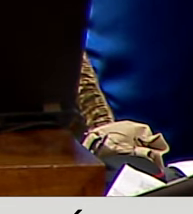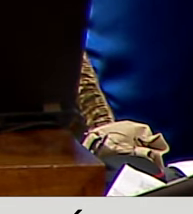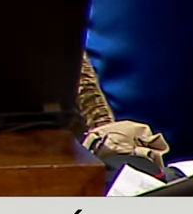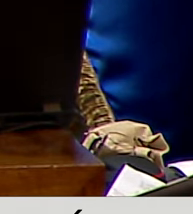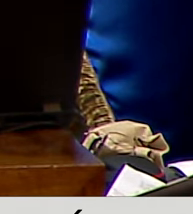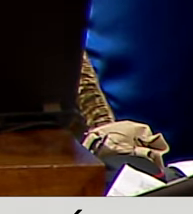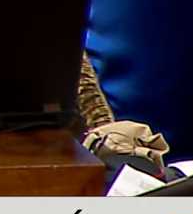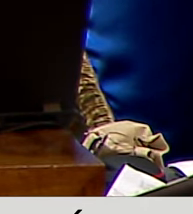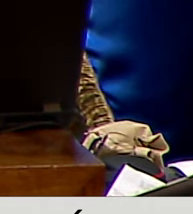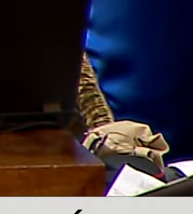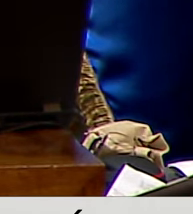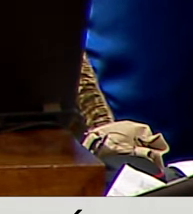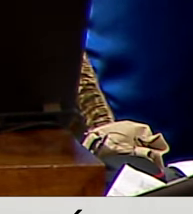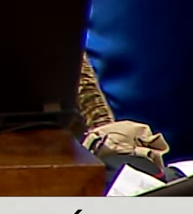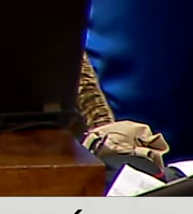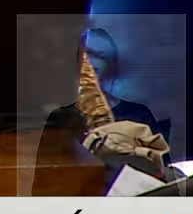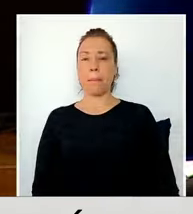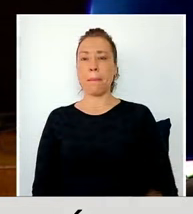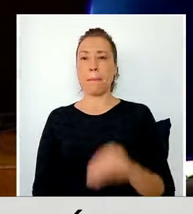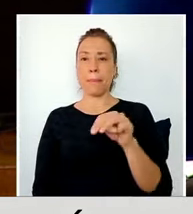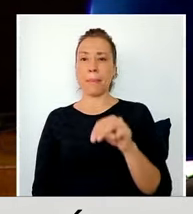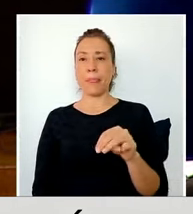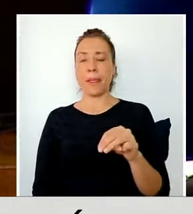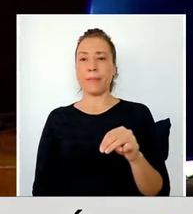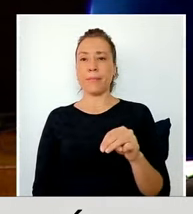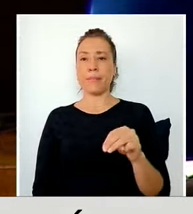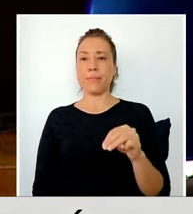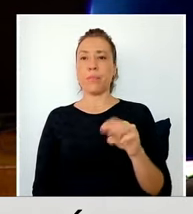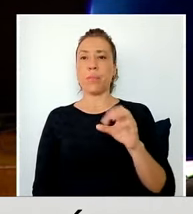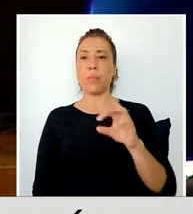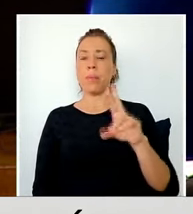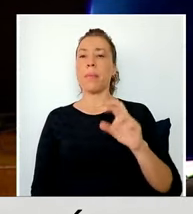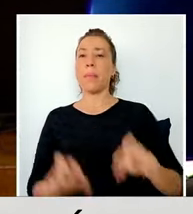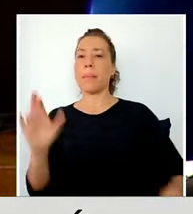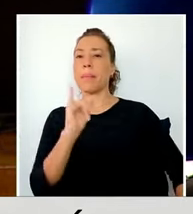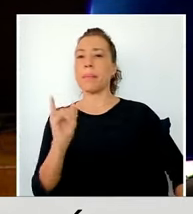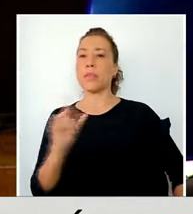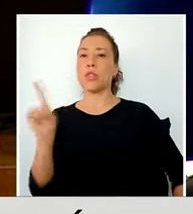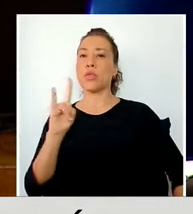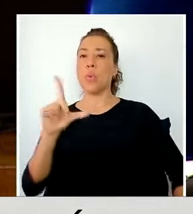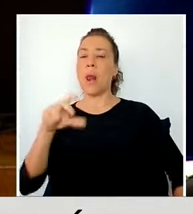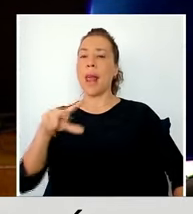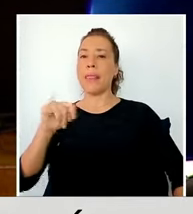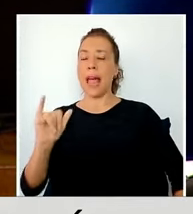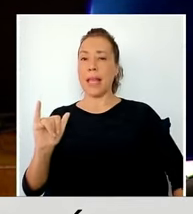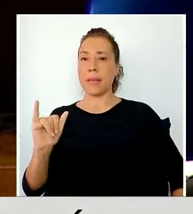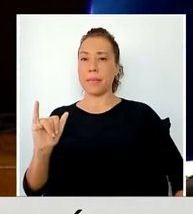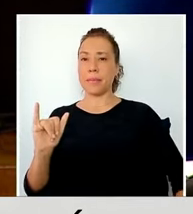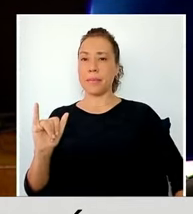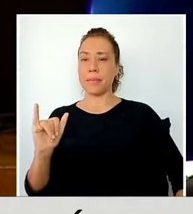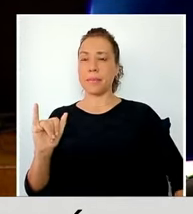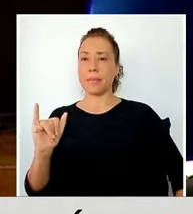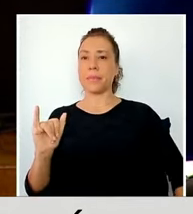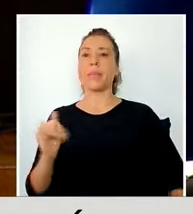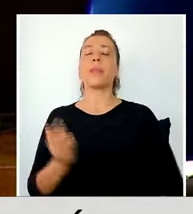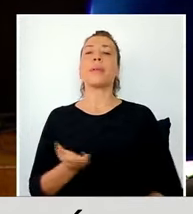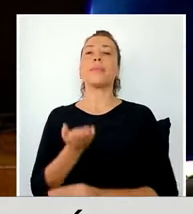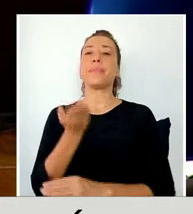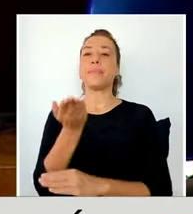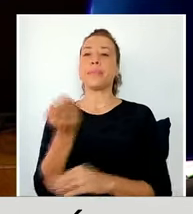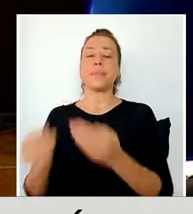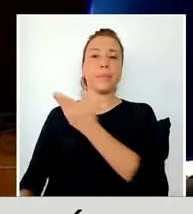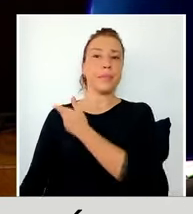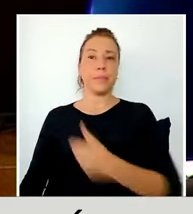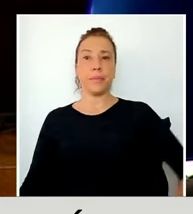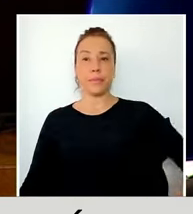y la yugo Cristian Moreira Marlene Pérez Natalia Romero y Marco Antonio solantay en virtud del cual se solicita su excelencia al presidente